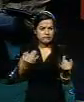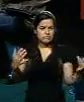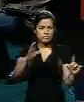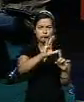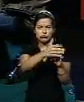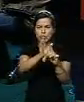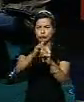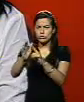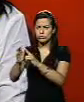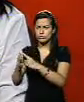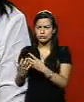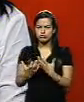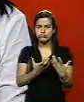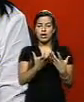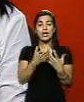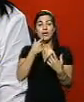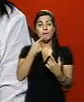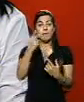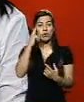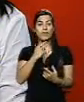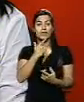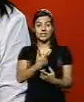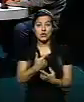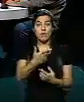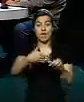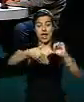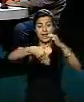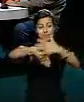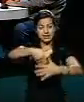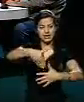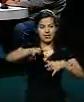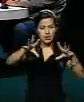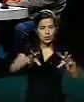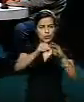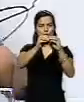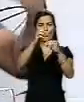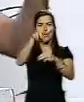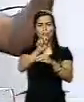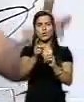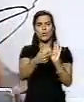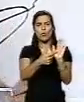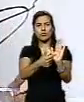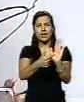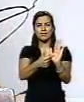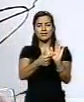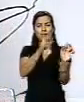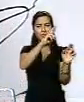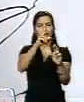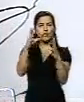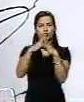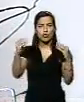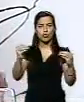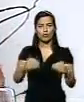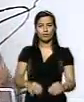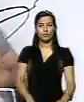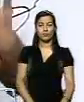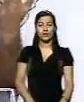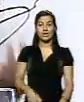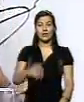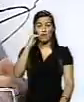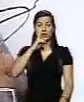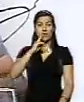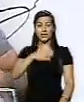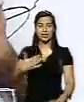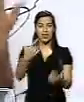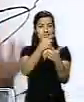una sola patria a América Latina e hizo toda esa jornada de ayuda y de liberación de esos pueblos, ¿no? De intentar